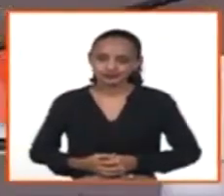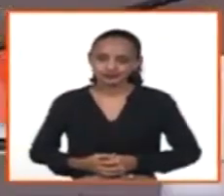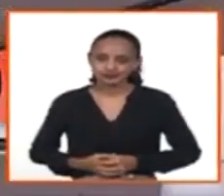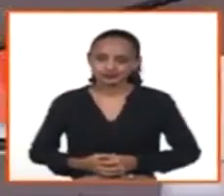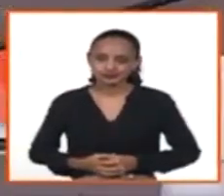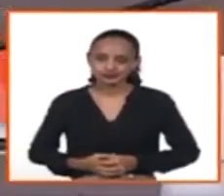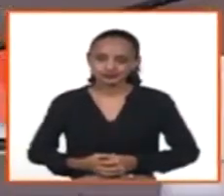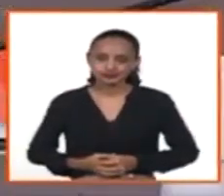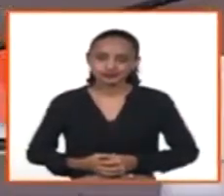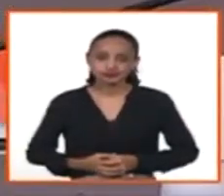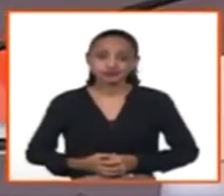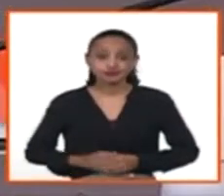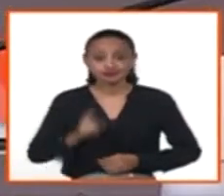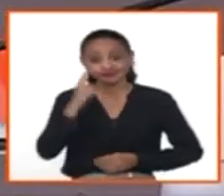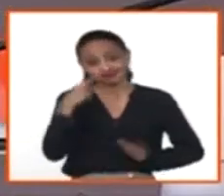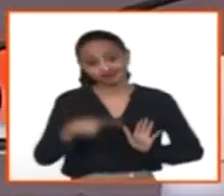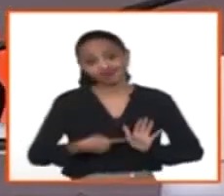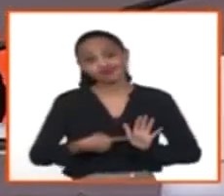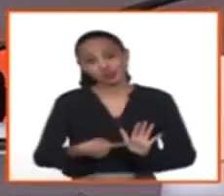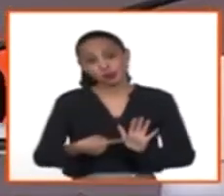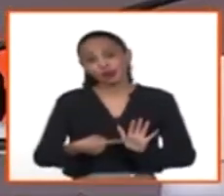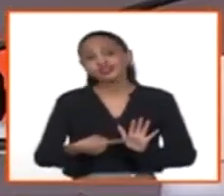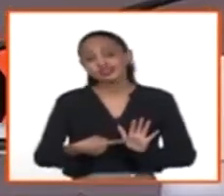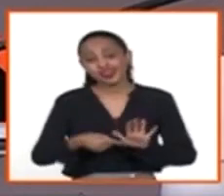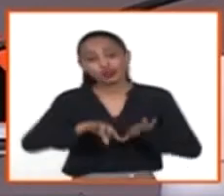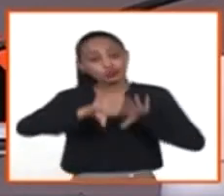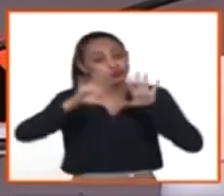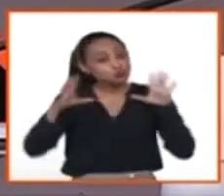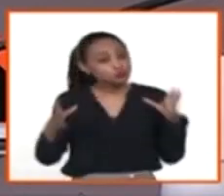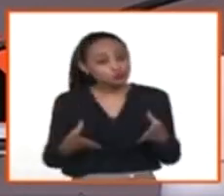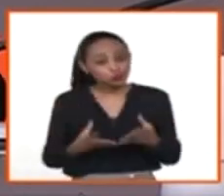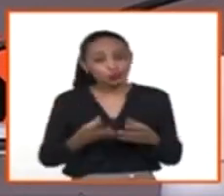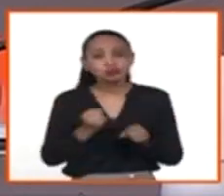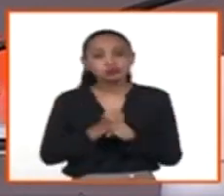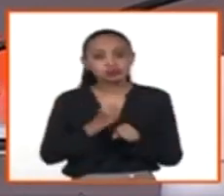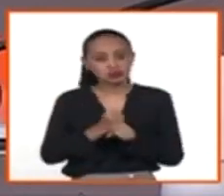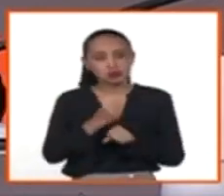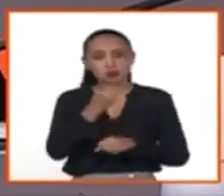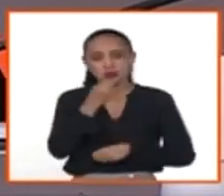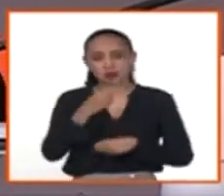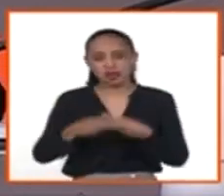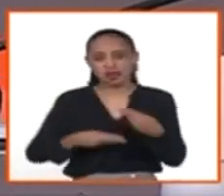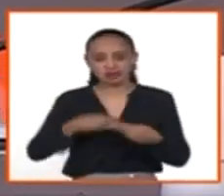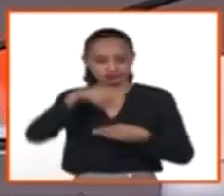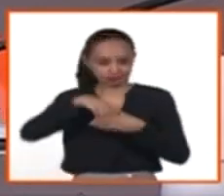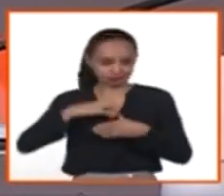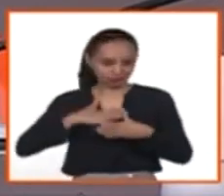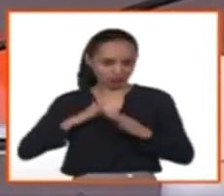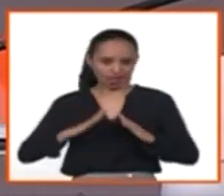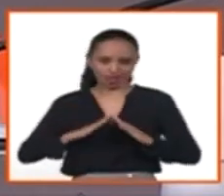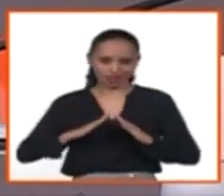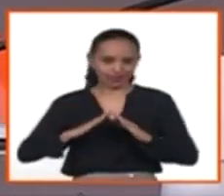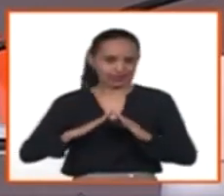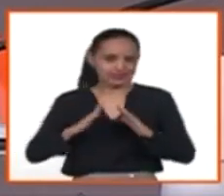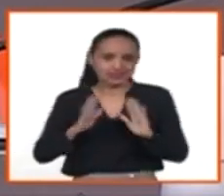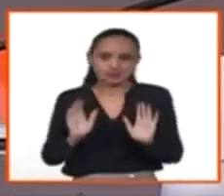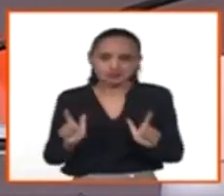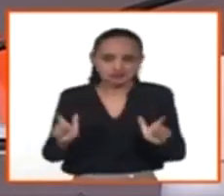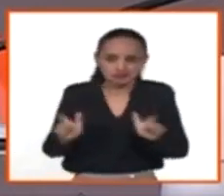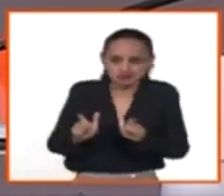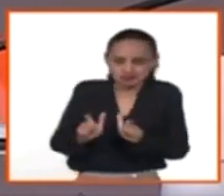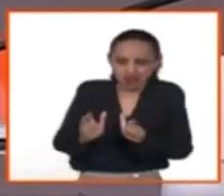Bueno, una demostración de cuánto se puede hacer desde la propia casa, desde el pequeño espacio de cada